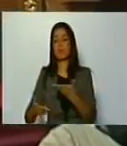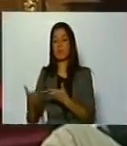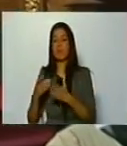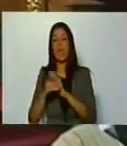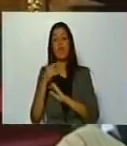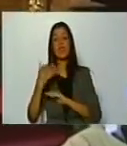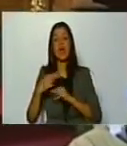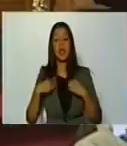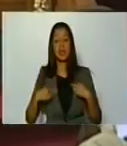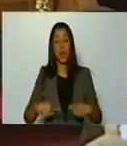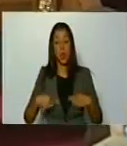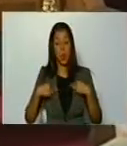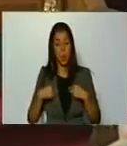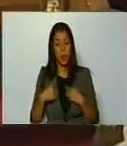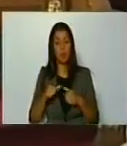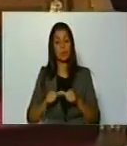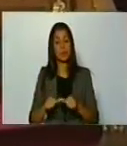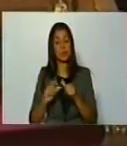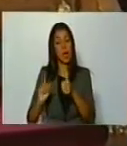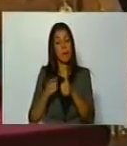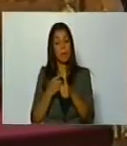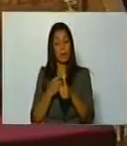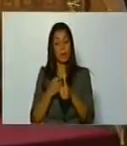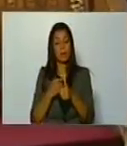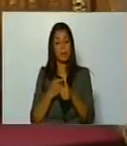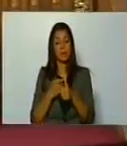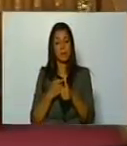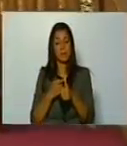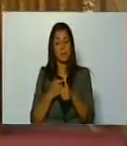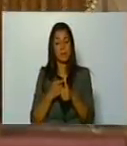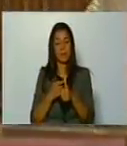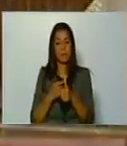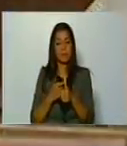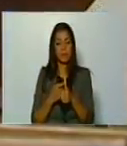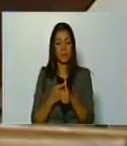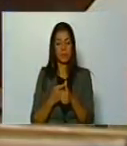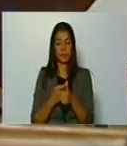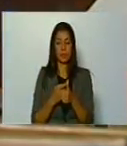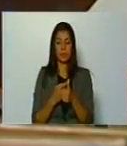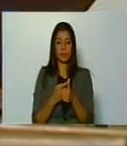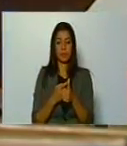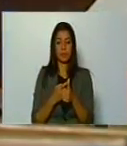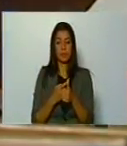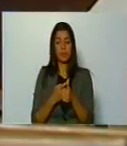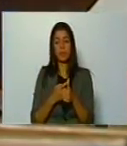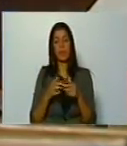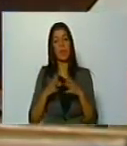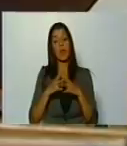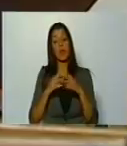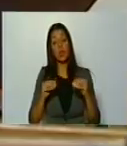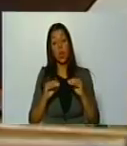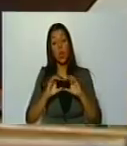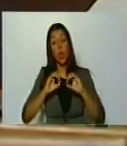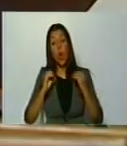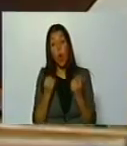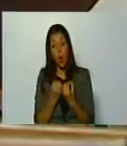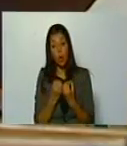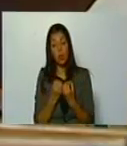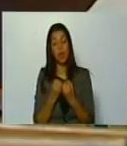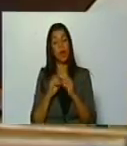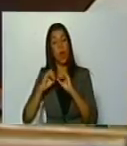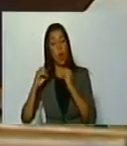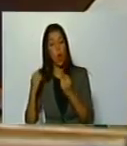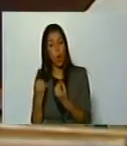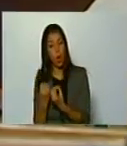derechos humanos, considerando que todos los órganos del poder público se encuentran subordinados a